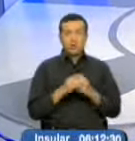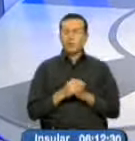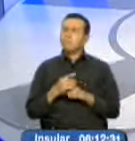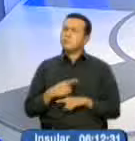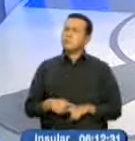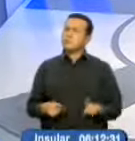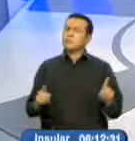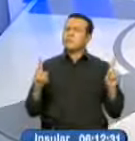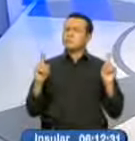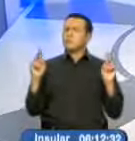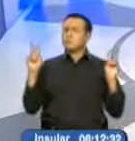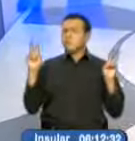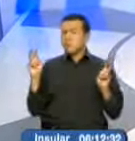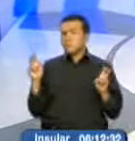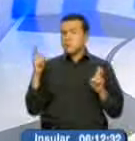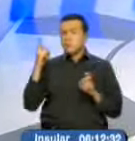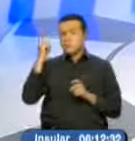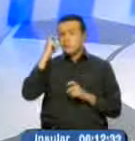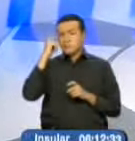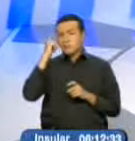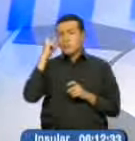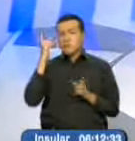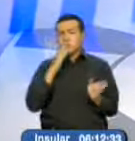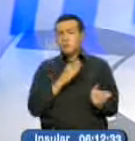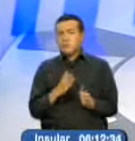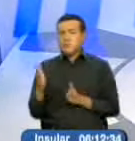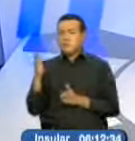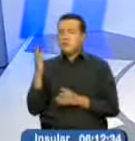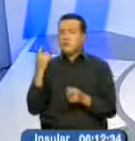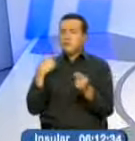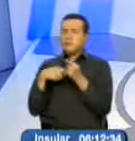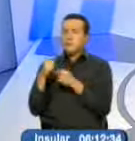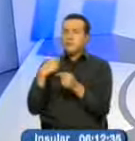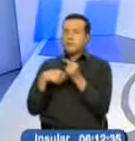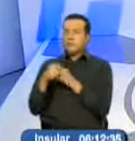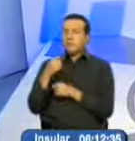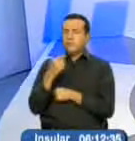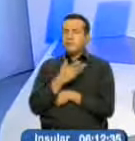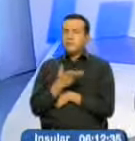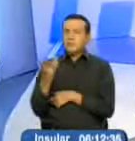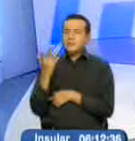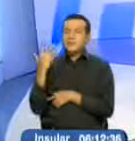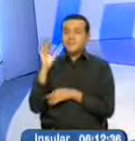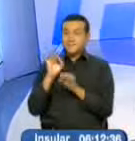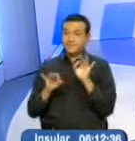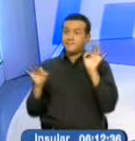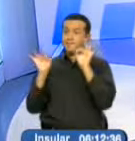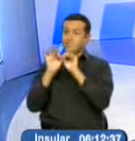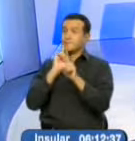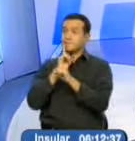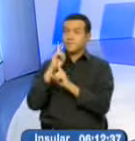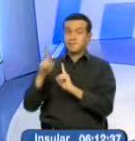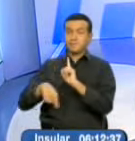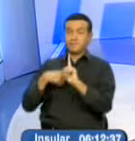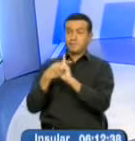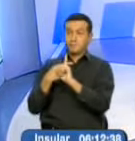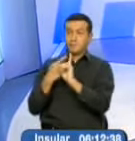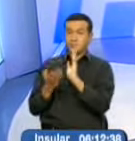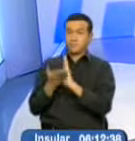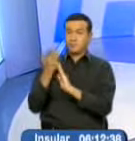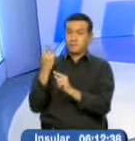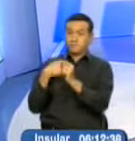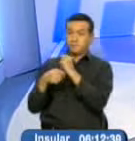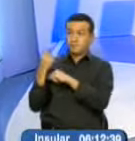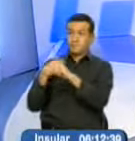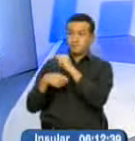no solamente hay que preocuparse por los mercados globales, que evidentemente son tremendamente importantes porque a más exportación, más divisas que